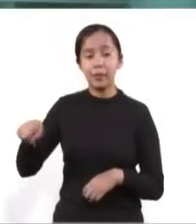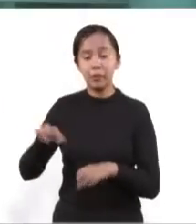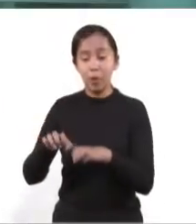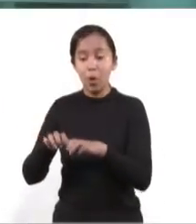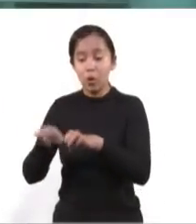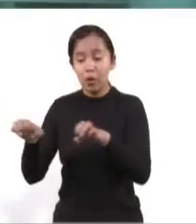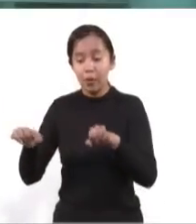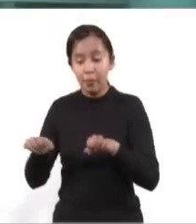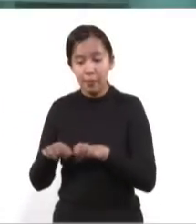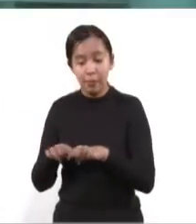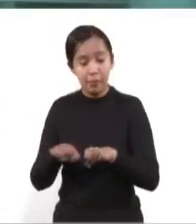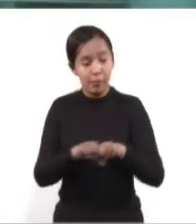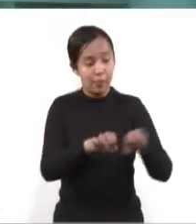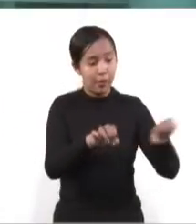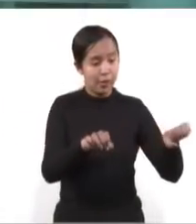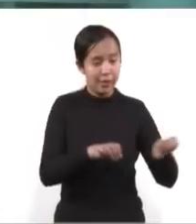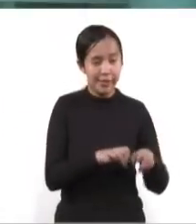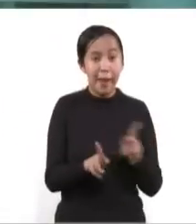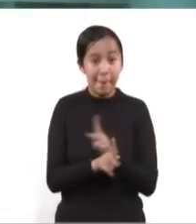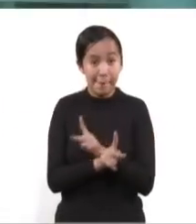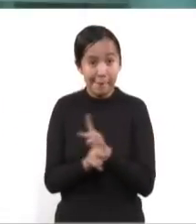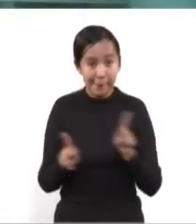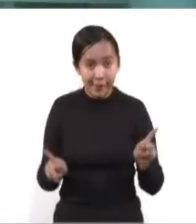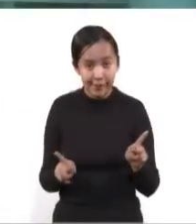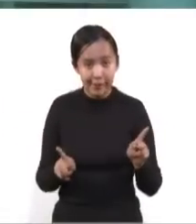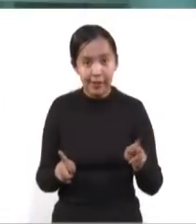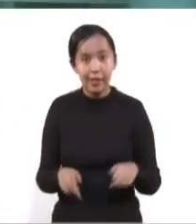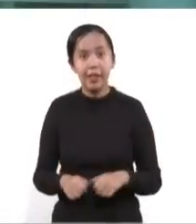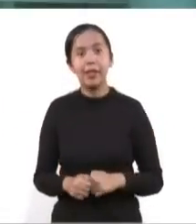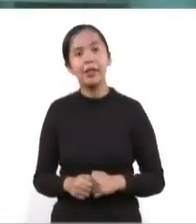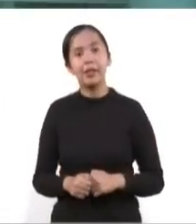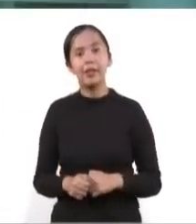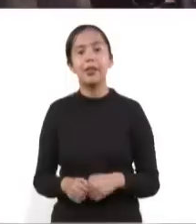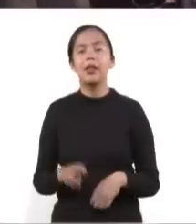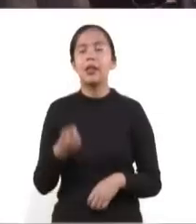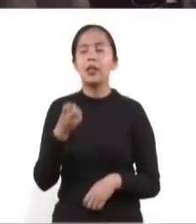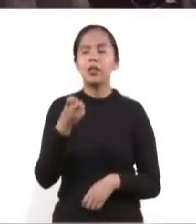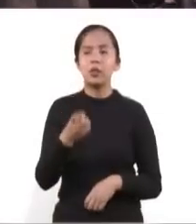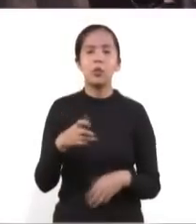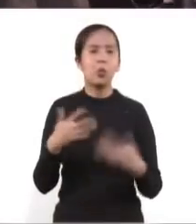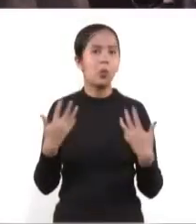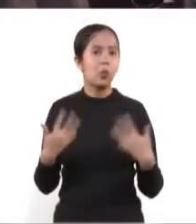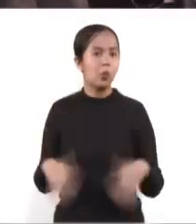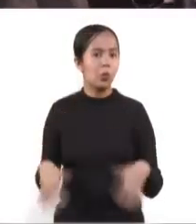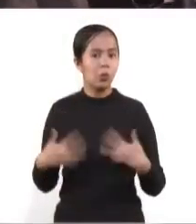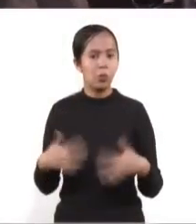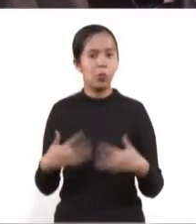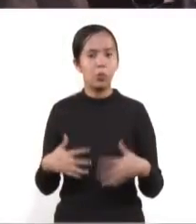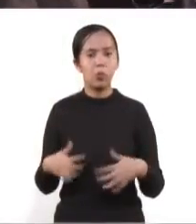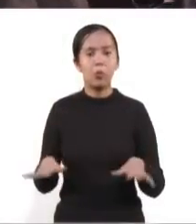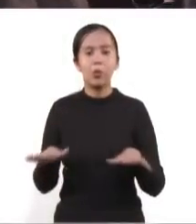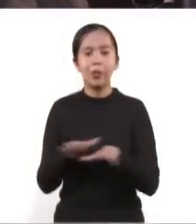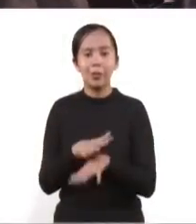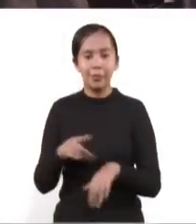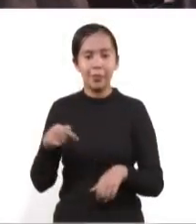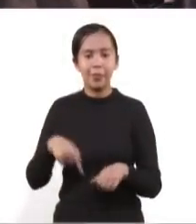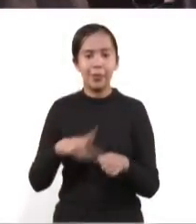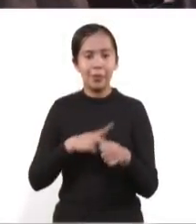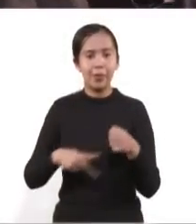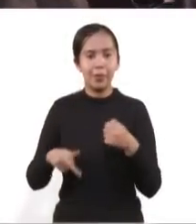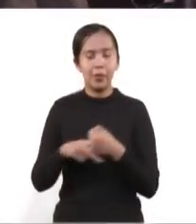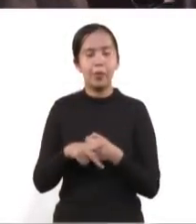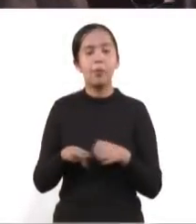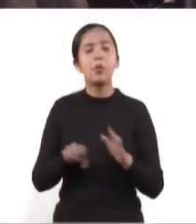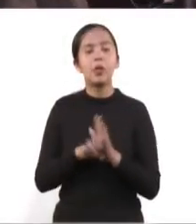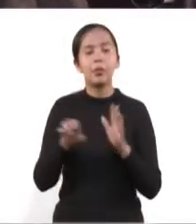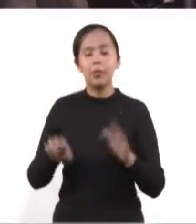públicas, tiene un efecto enorme en el desarrollo del país. Las empresas